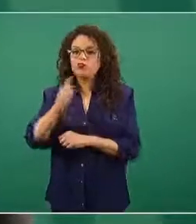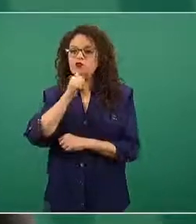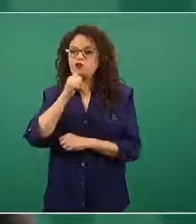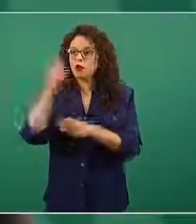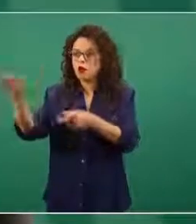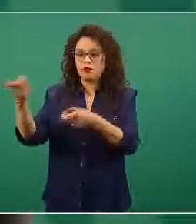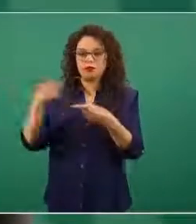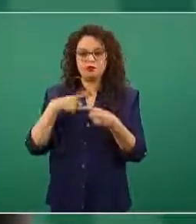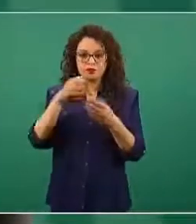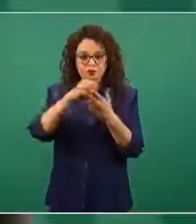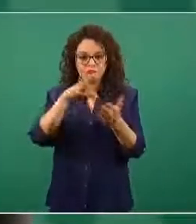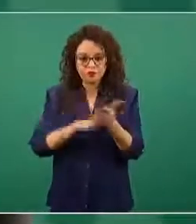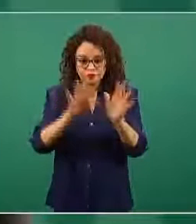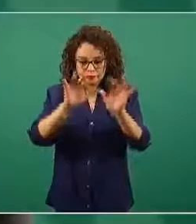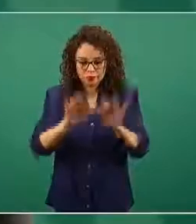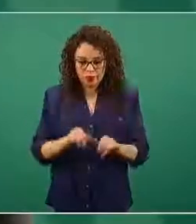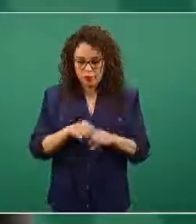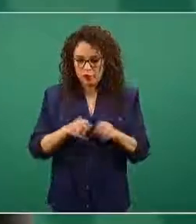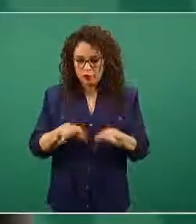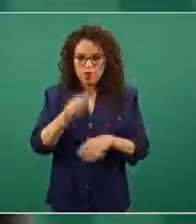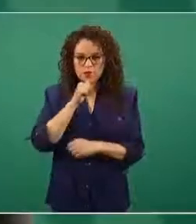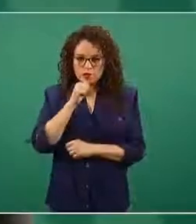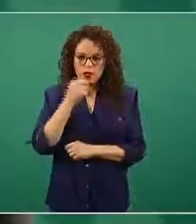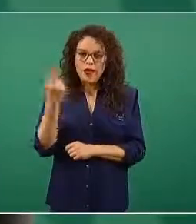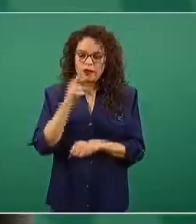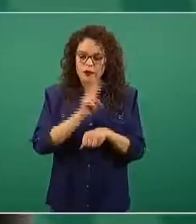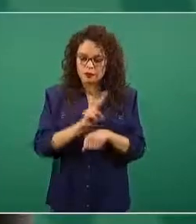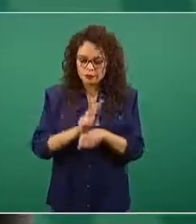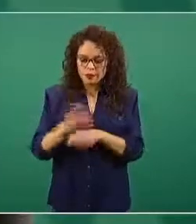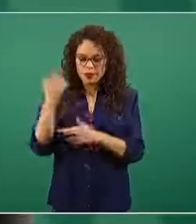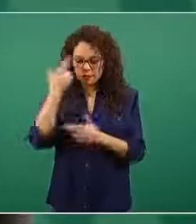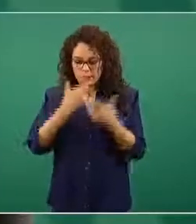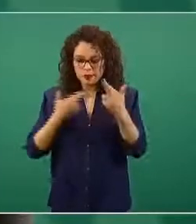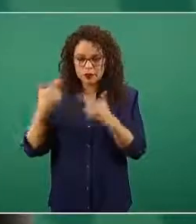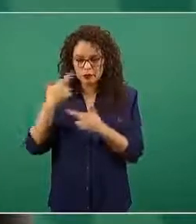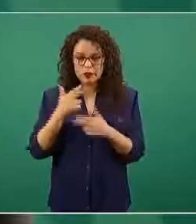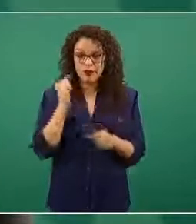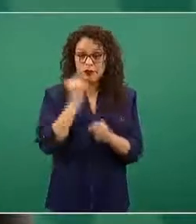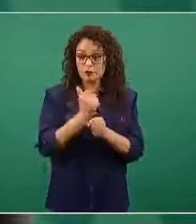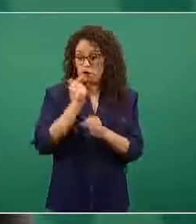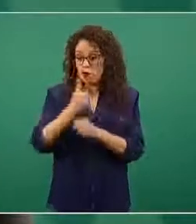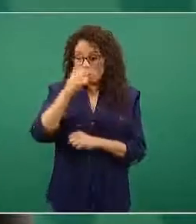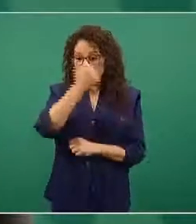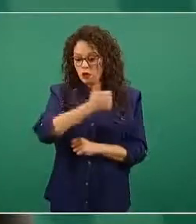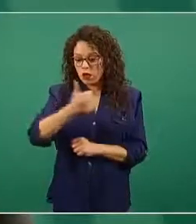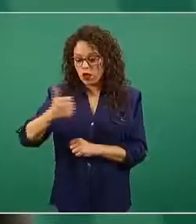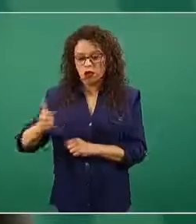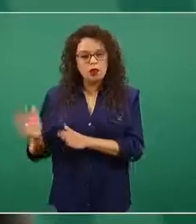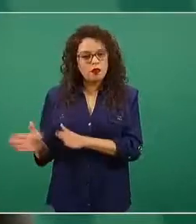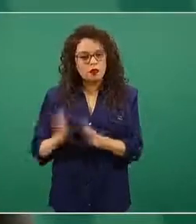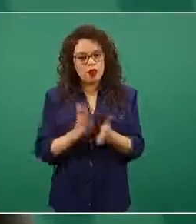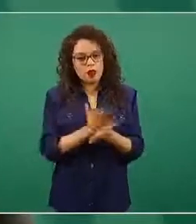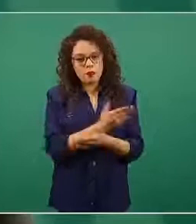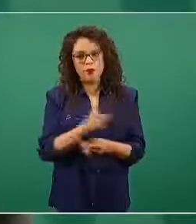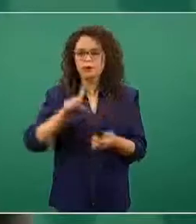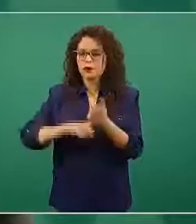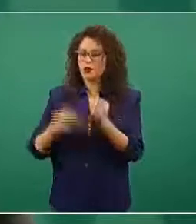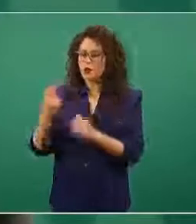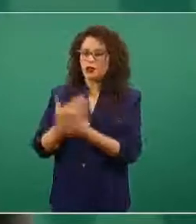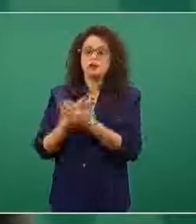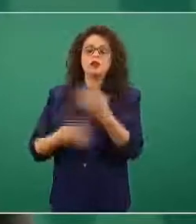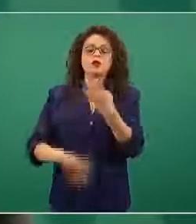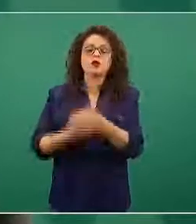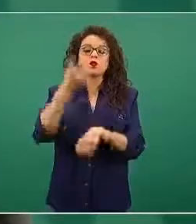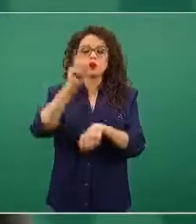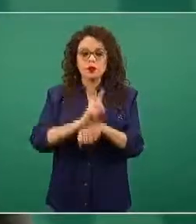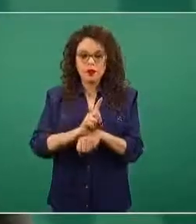tal. Obviamente esto es un proceso de seguimiento que más allá de la identificación de cada uno, pues recordemos que son precisamente los 14 días en donde se tiene